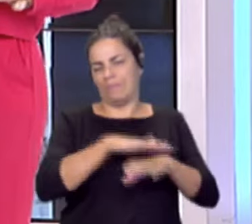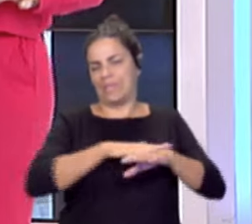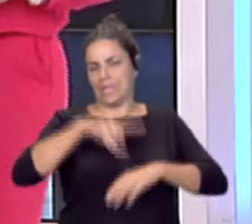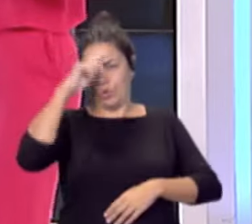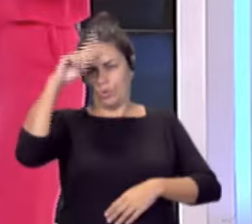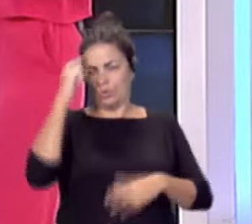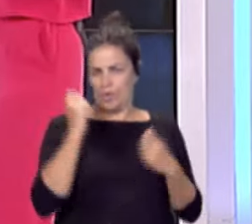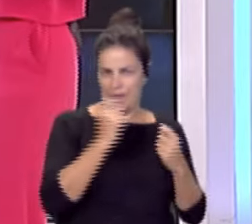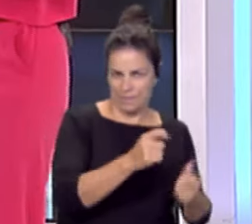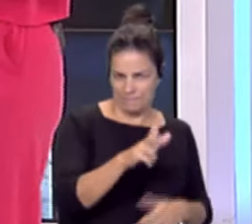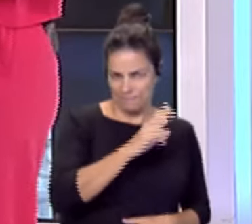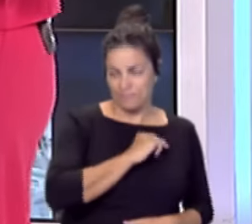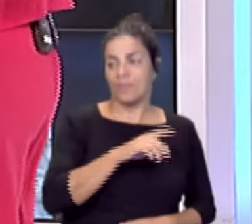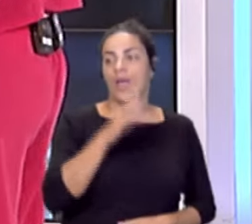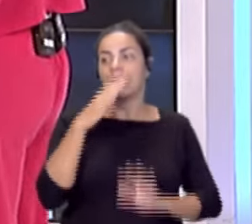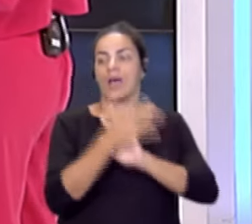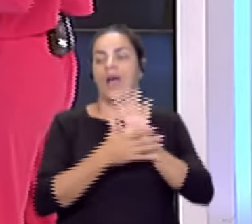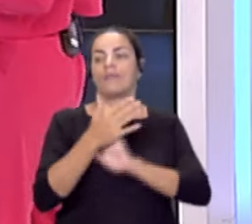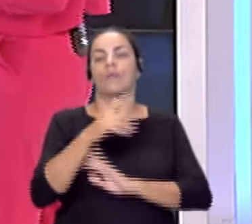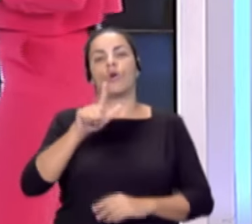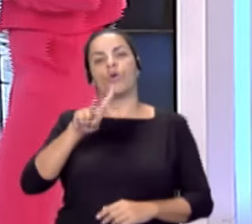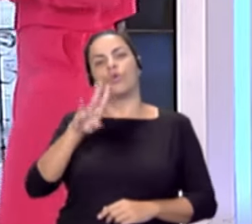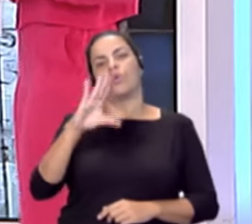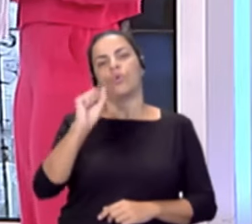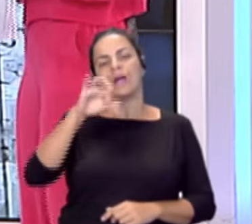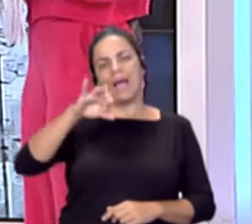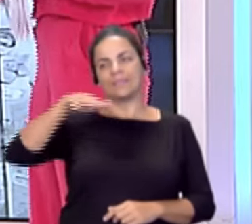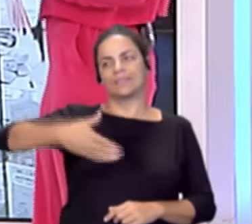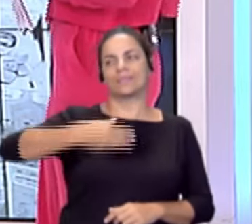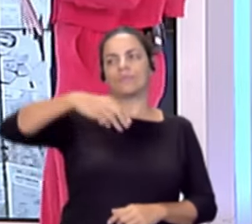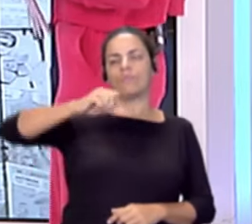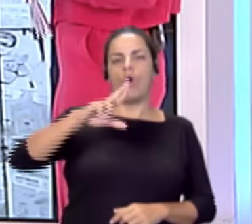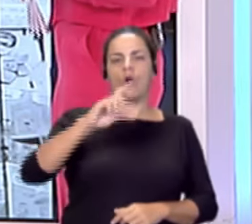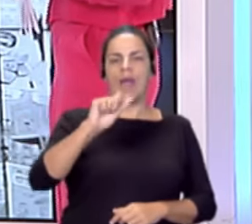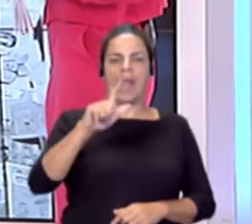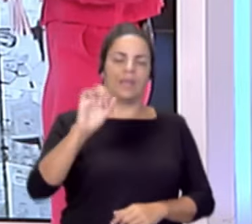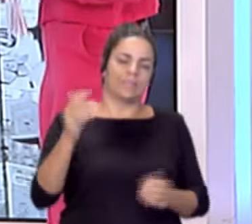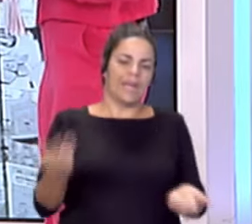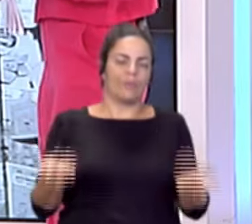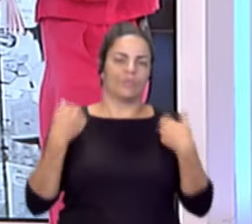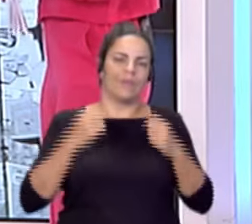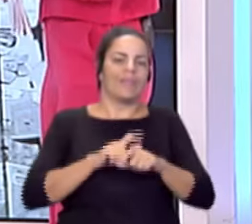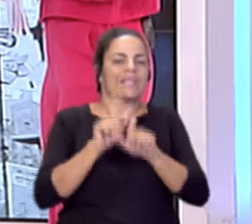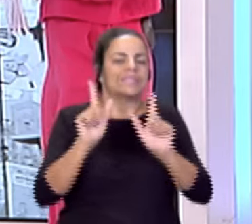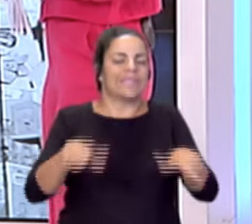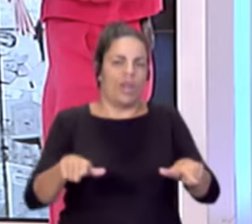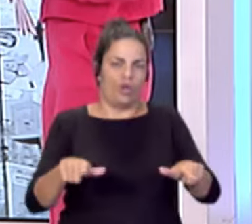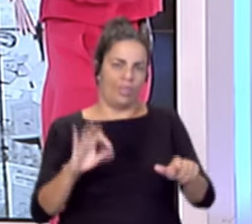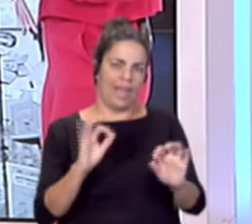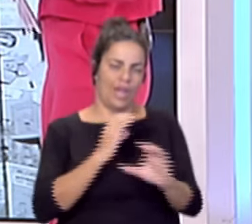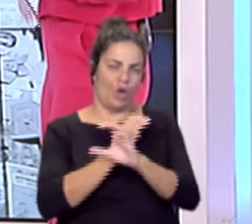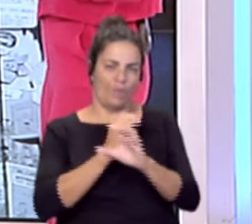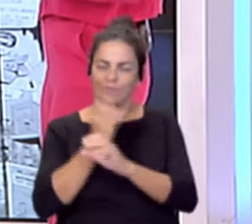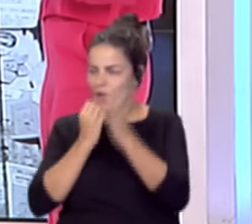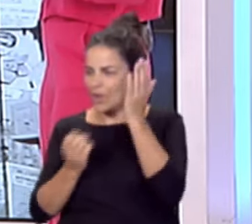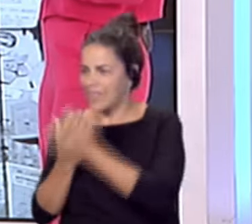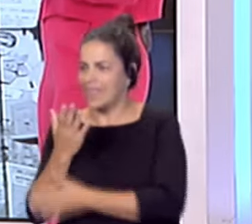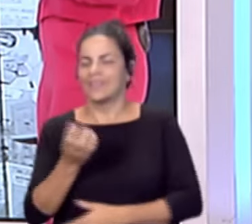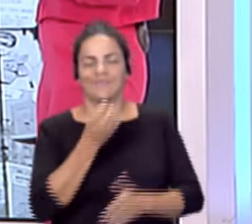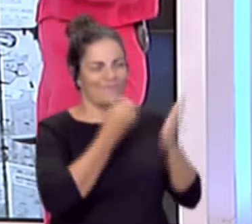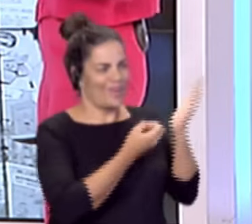hablar hasta hora de la mañana con Lucas Morales, que es el responsable del Salón del Cómic. Buenos días, Lucas. Buenos días, María. Bueno, comentaba